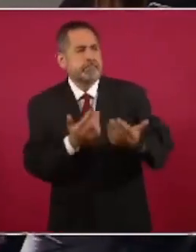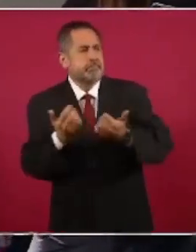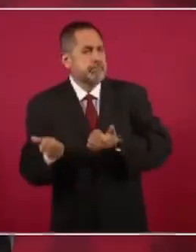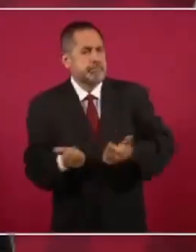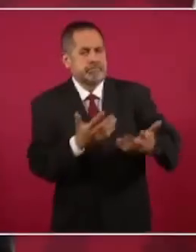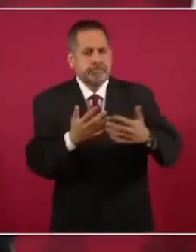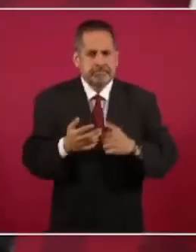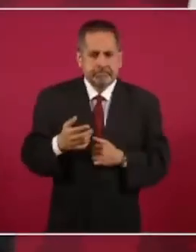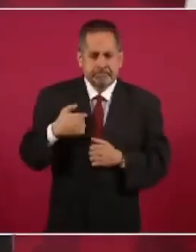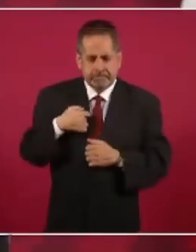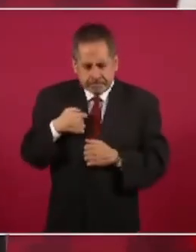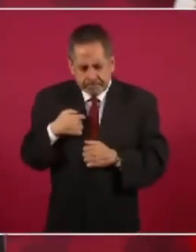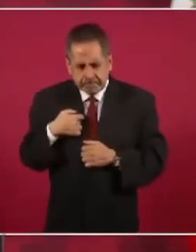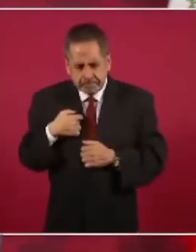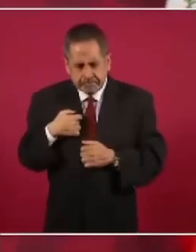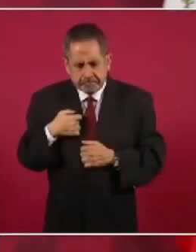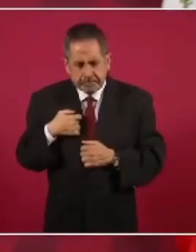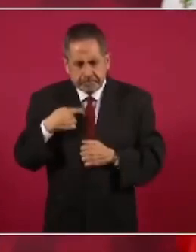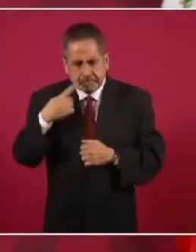empezamos a notar